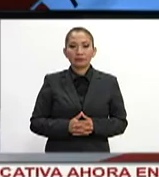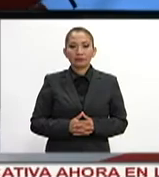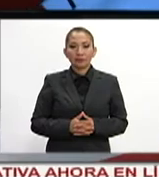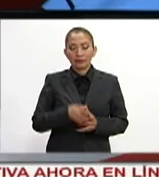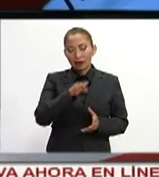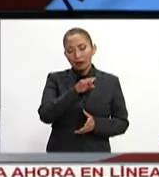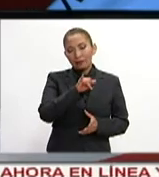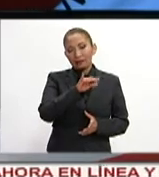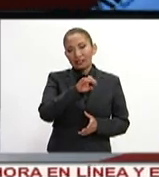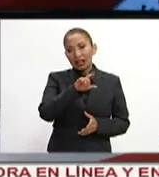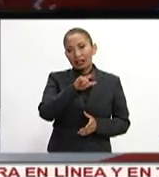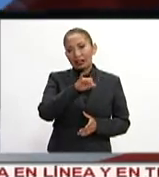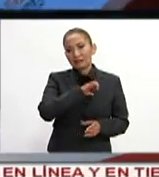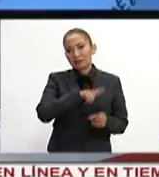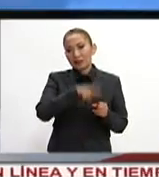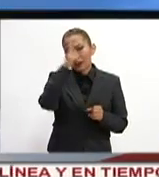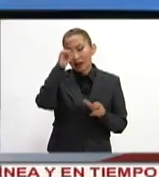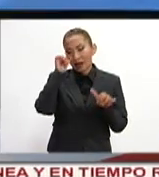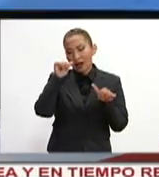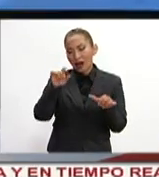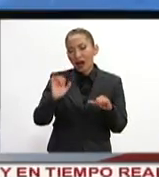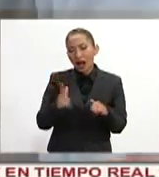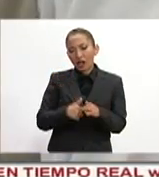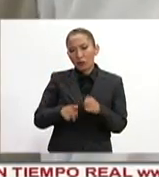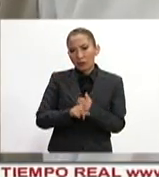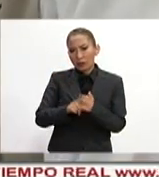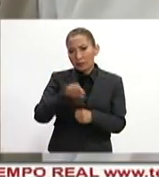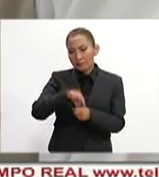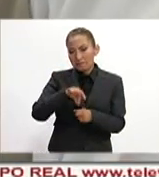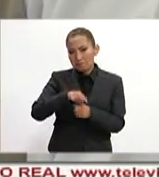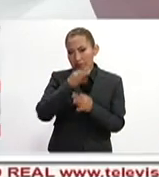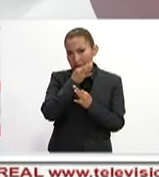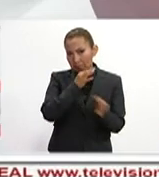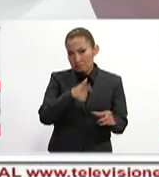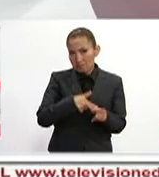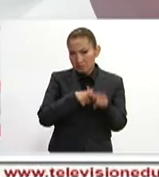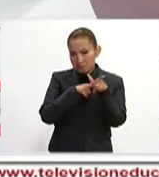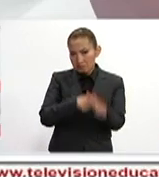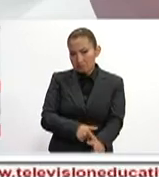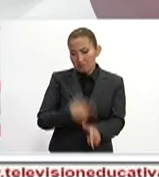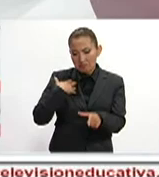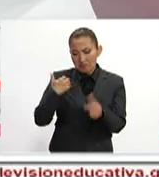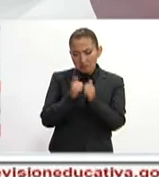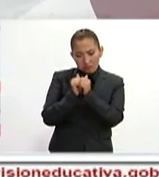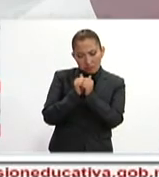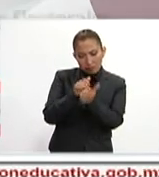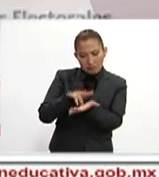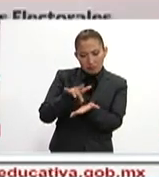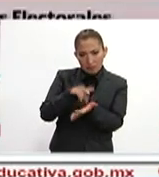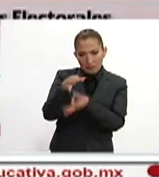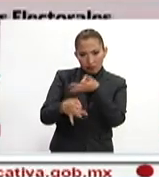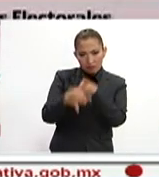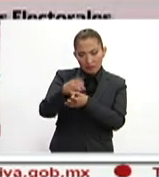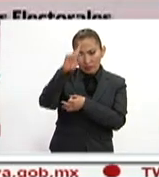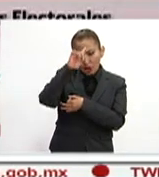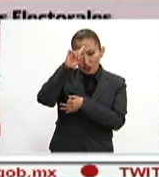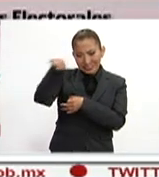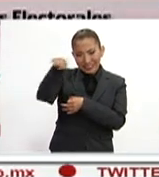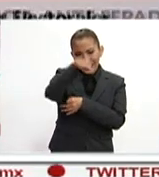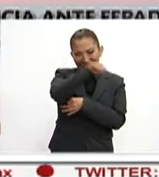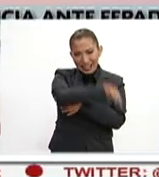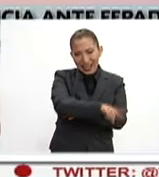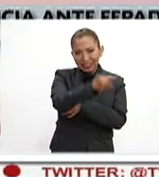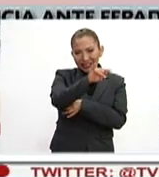La Fiscalía Especializada para la Atención de Delitos Electorales informó que continúa con el acompañamiento y apoyo jurídico a los consejeros